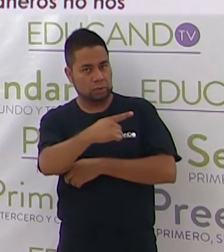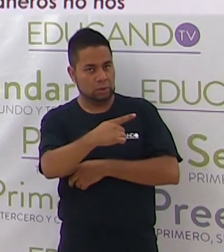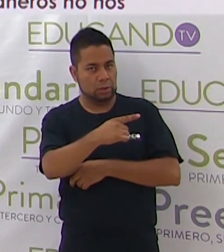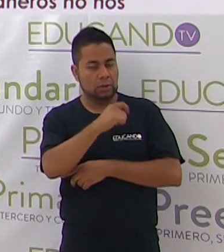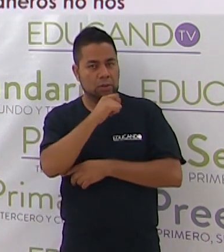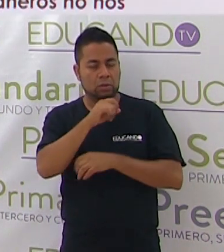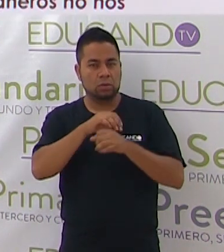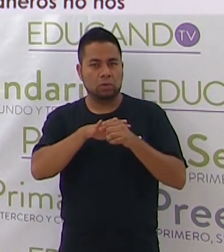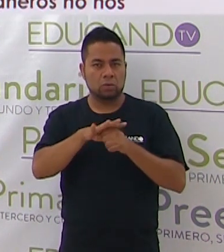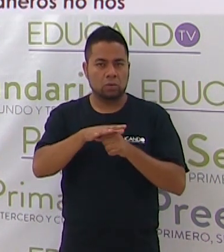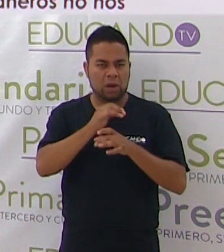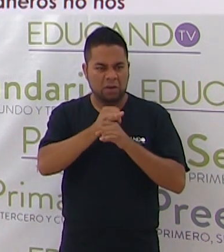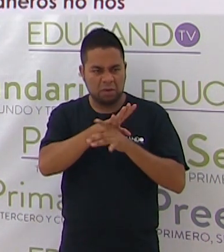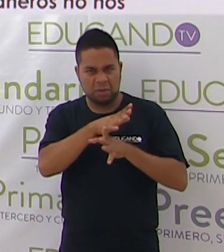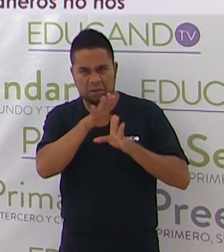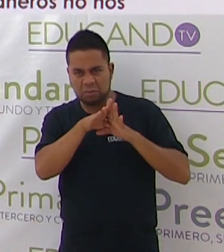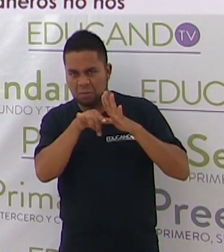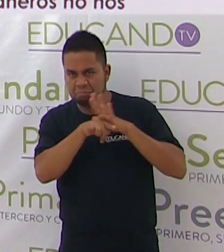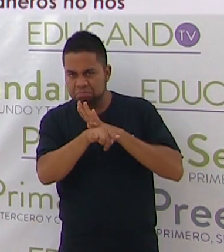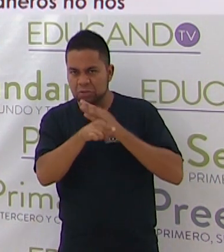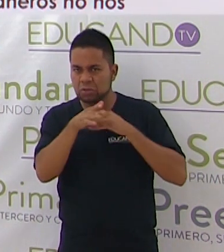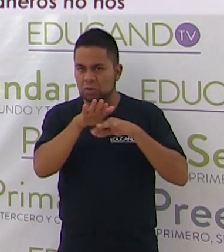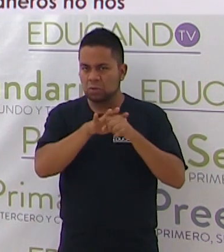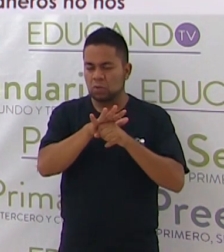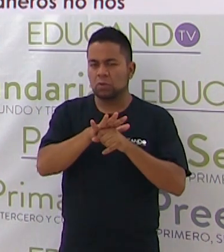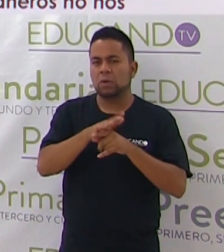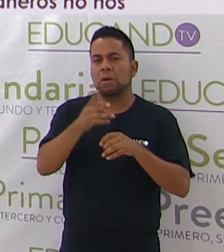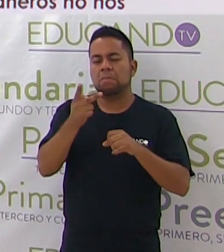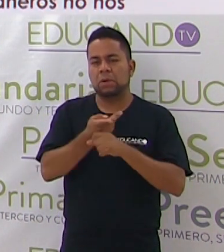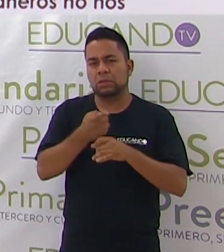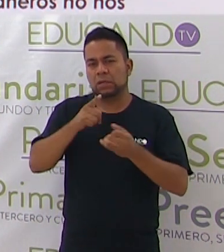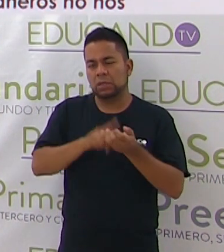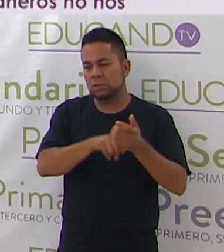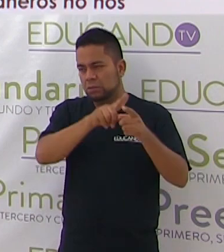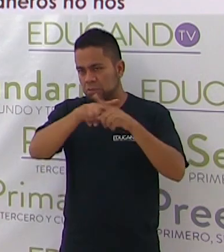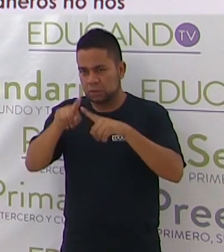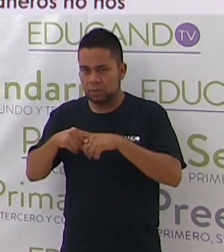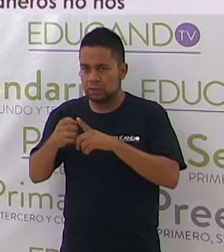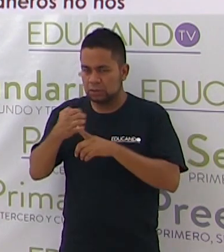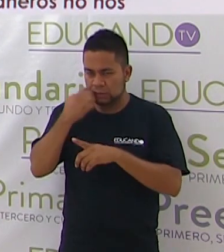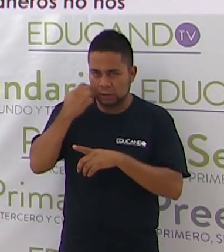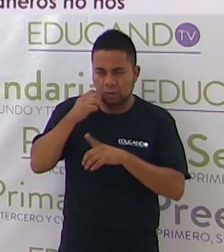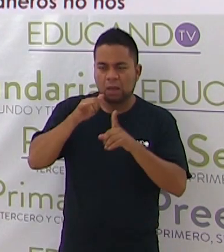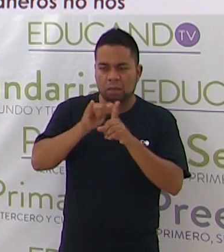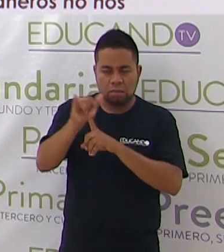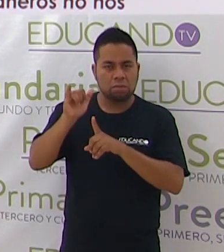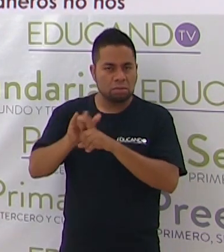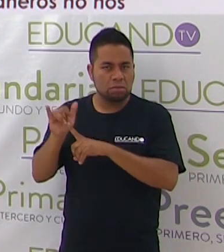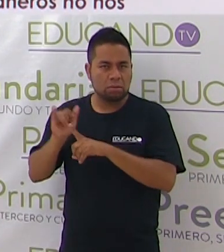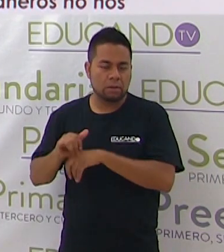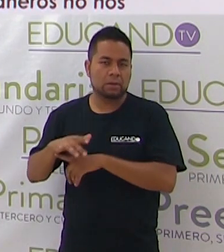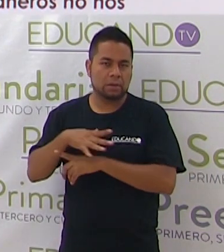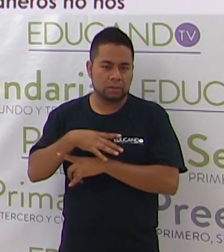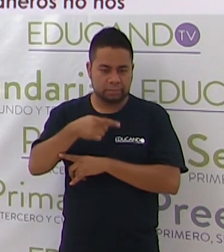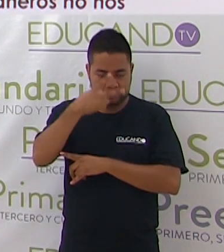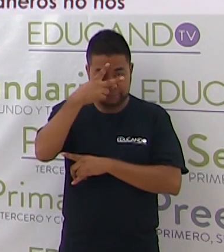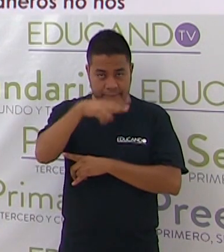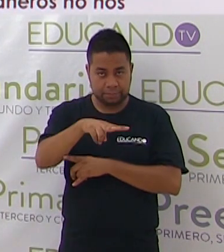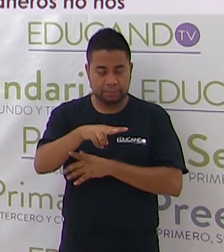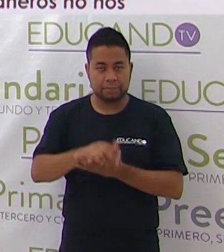dar información sobre este fenómeno que se presenta en diversos centros escolares del país. En